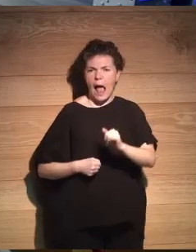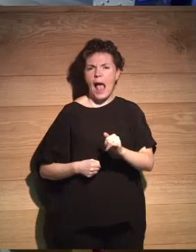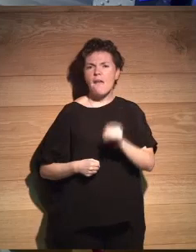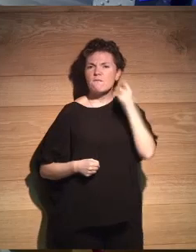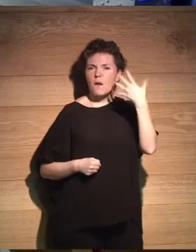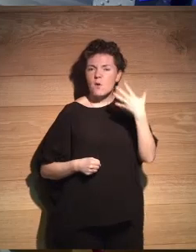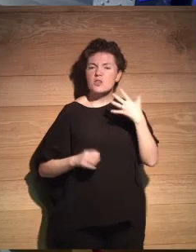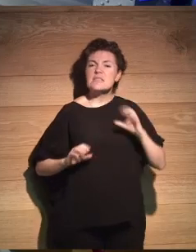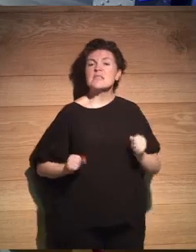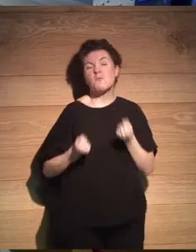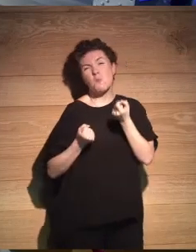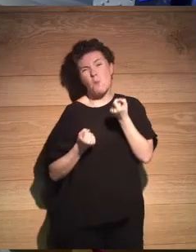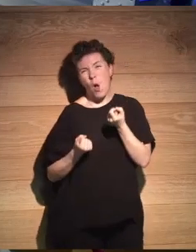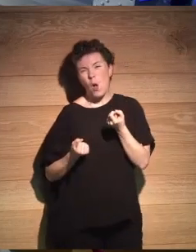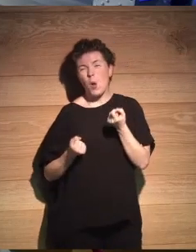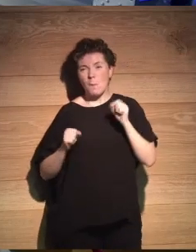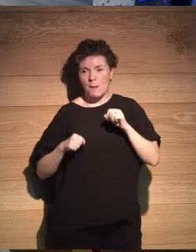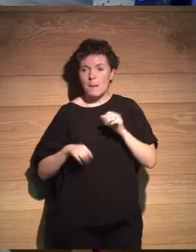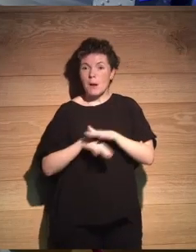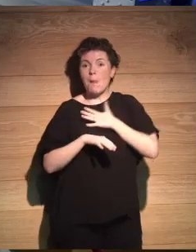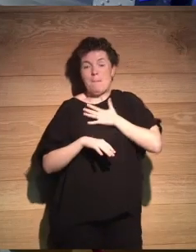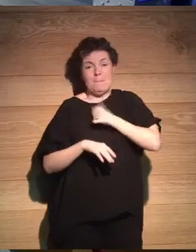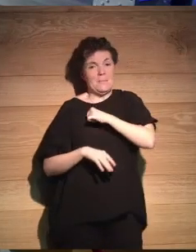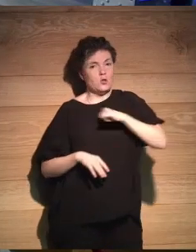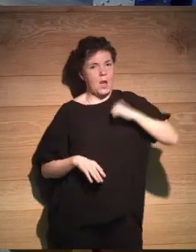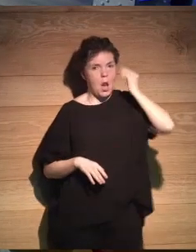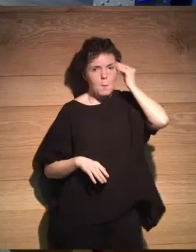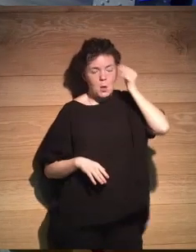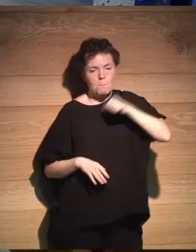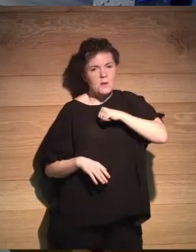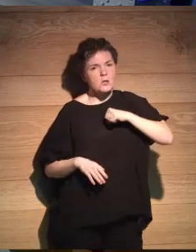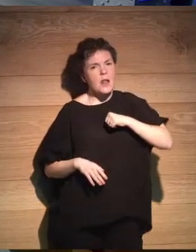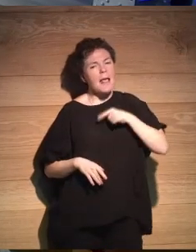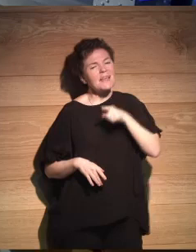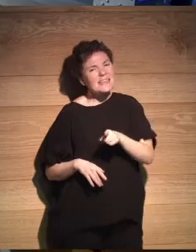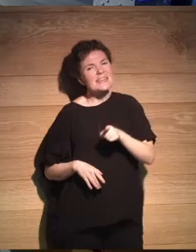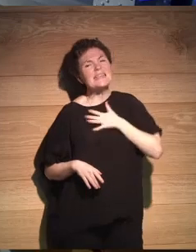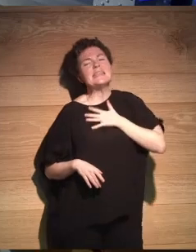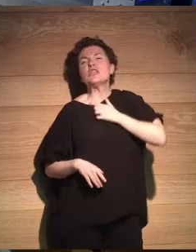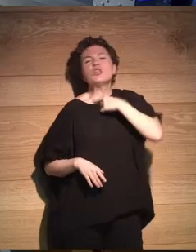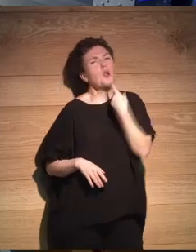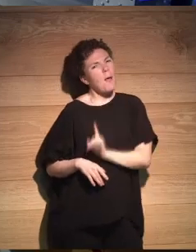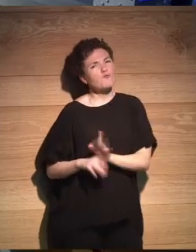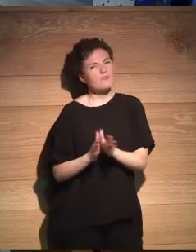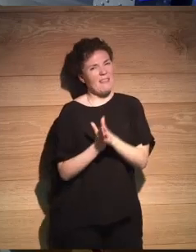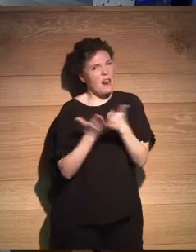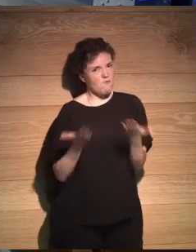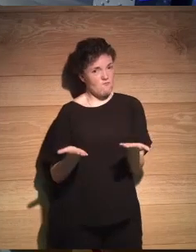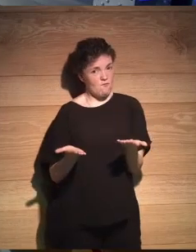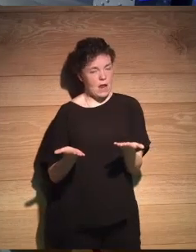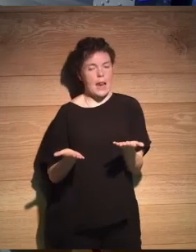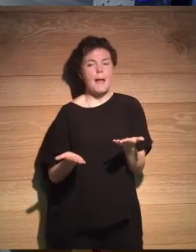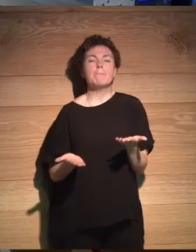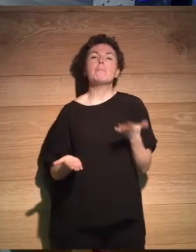popular y la salva un poco, pero a mí personalmente es lo que menos me ha gustado de la novela. Y